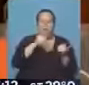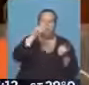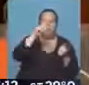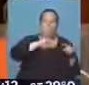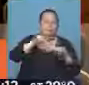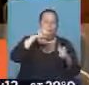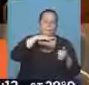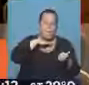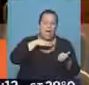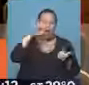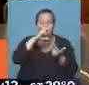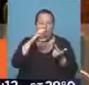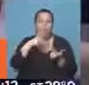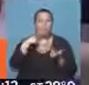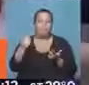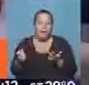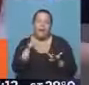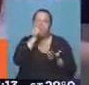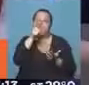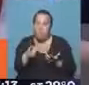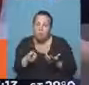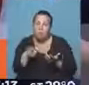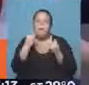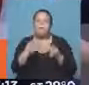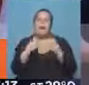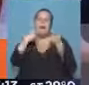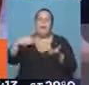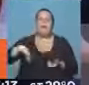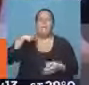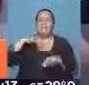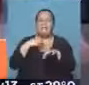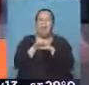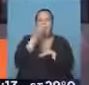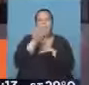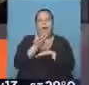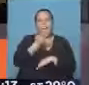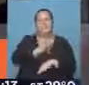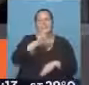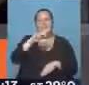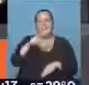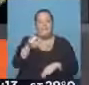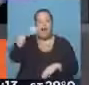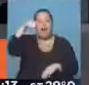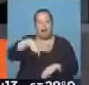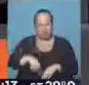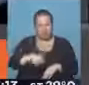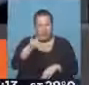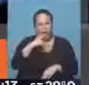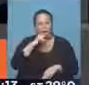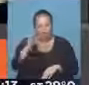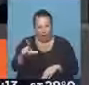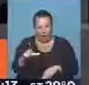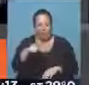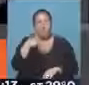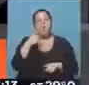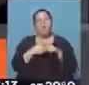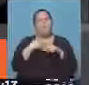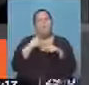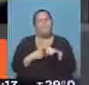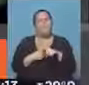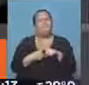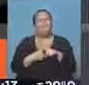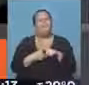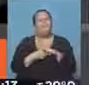México, Colombia, España o Rusia para entregar el premio Ballena Franca Austral. Es un festival